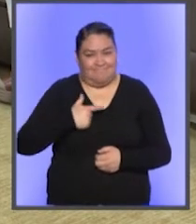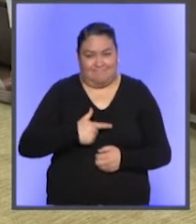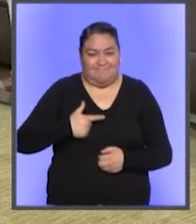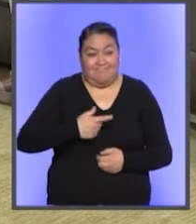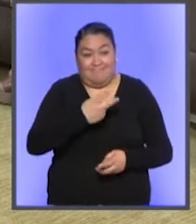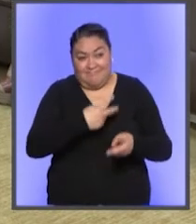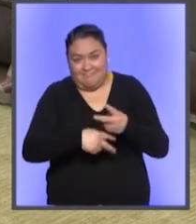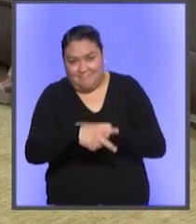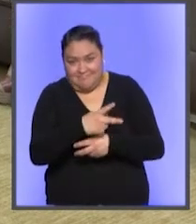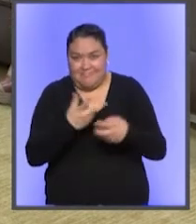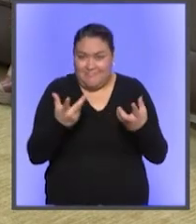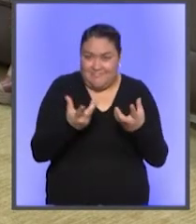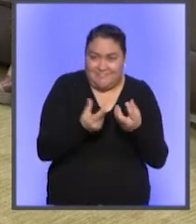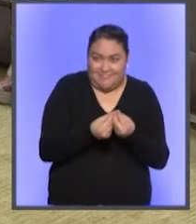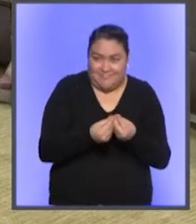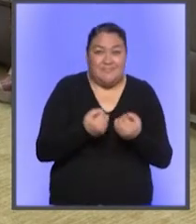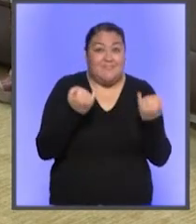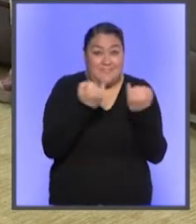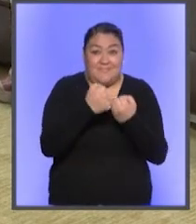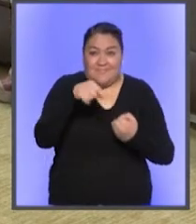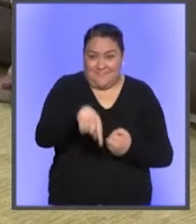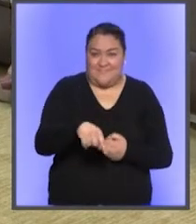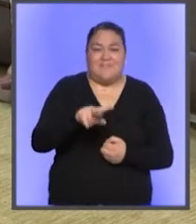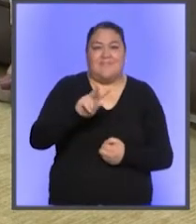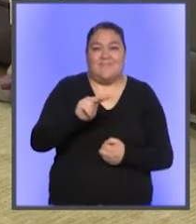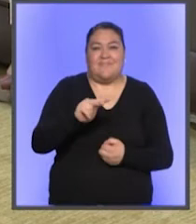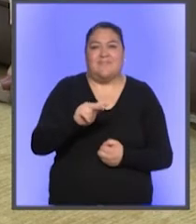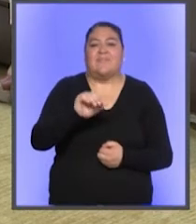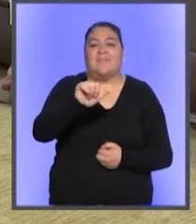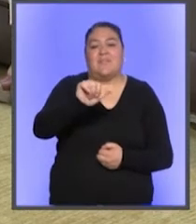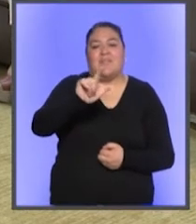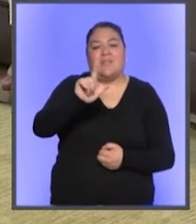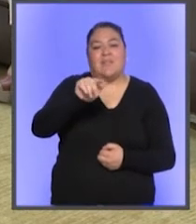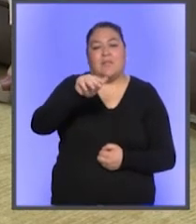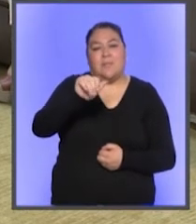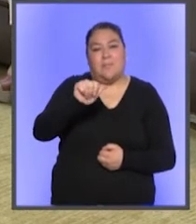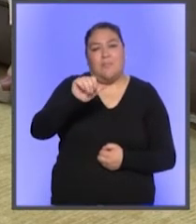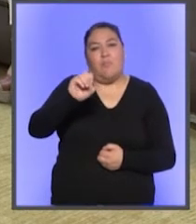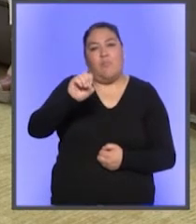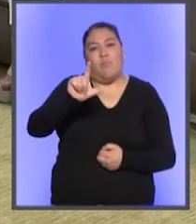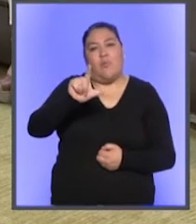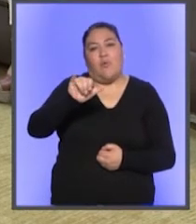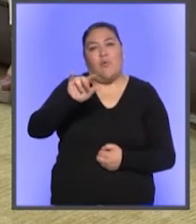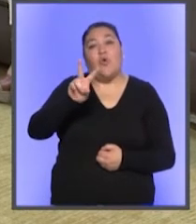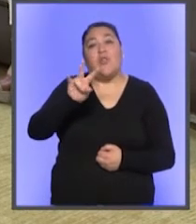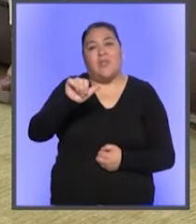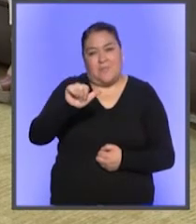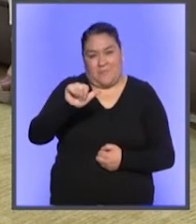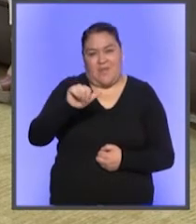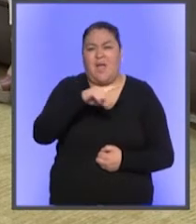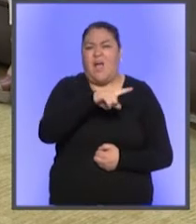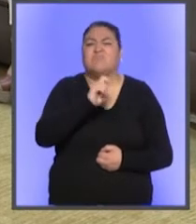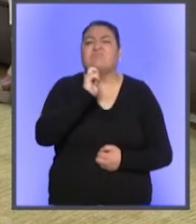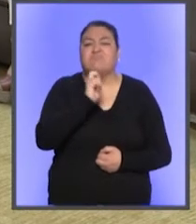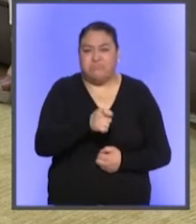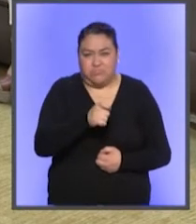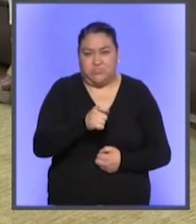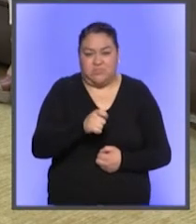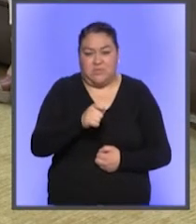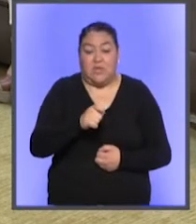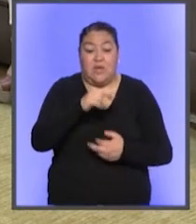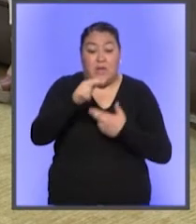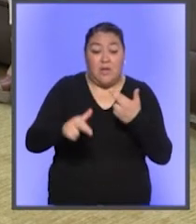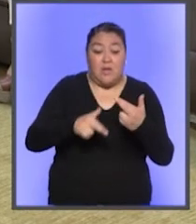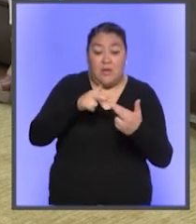distingue con su participación en este programa al Bolivia García Hernández Quién es asesora